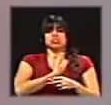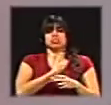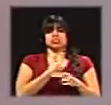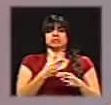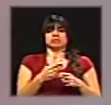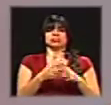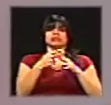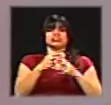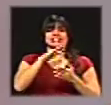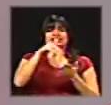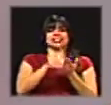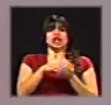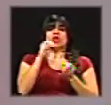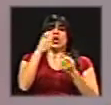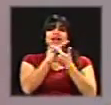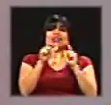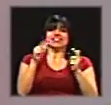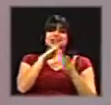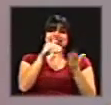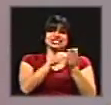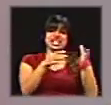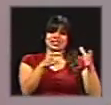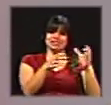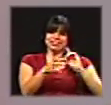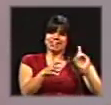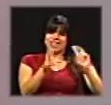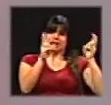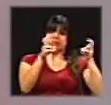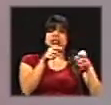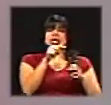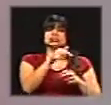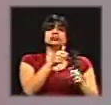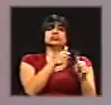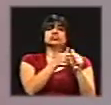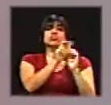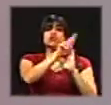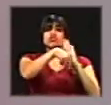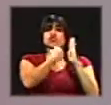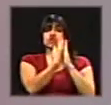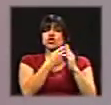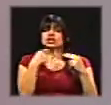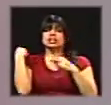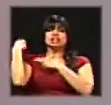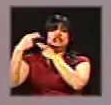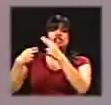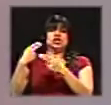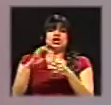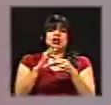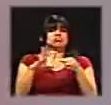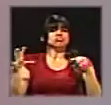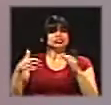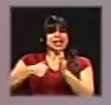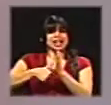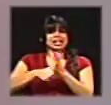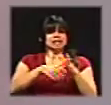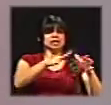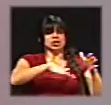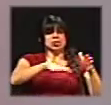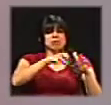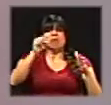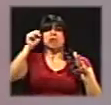como centro o liberales de centro, su propio papel a nivel histórico, más allá del tema de lo electoral, porque podrían bien